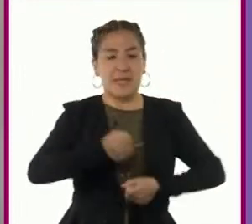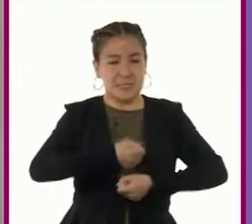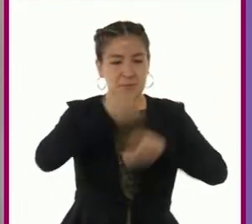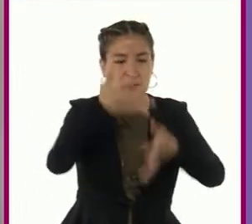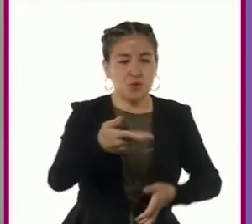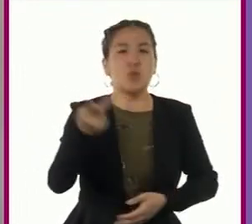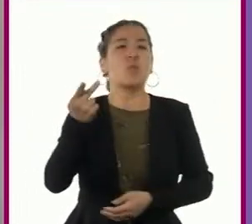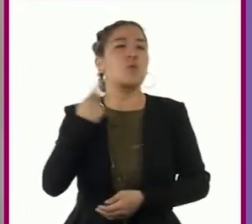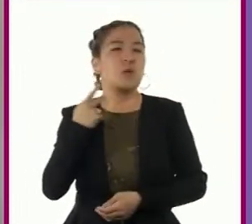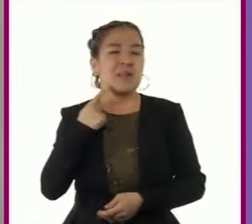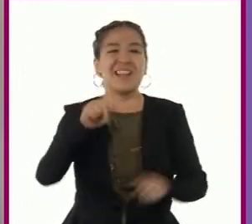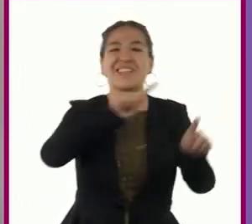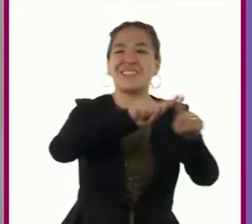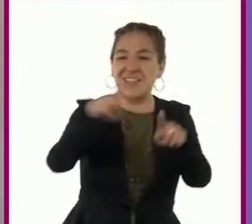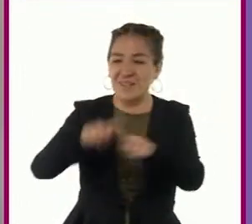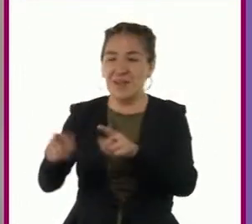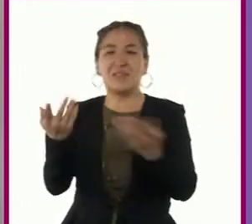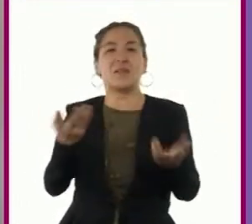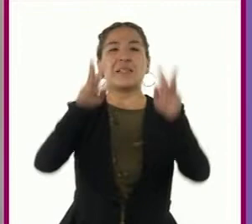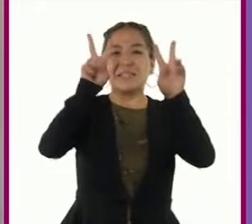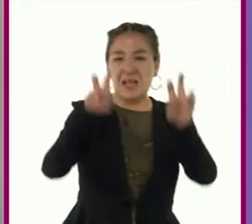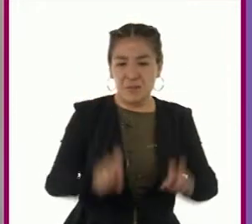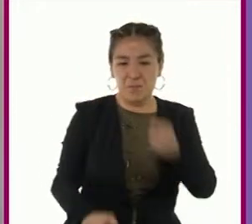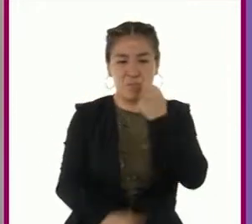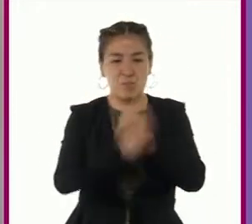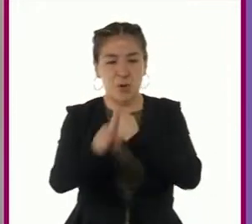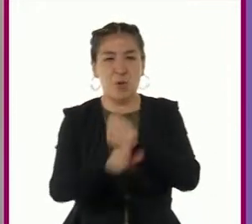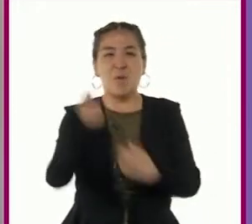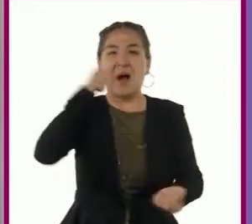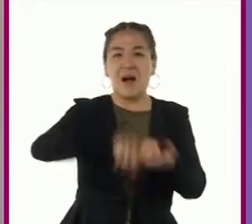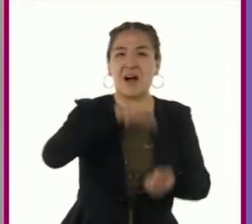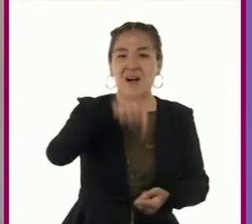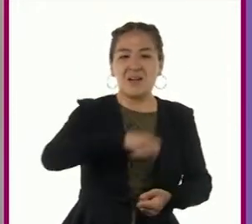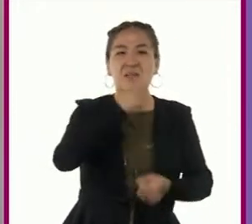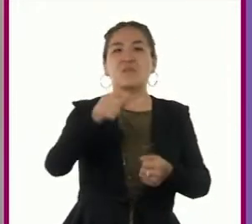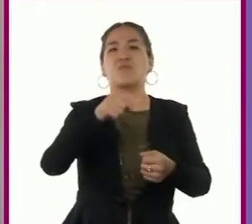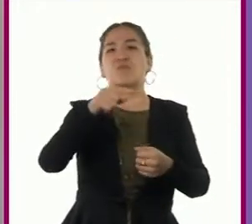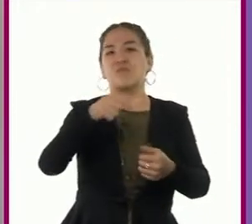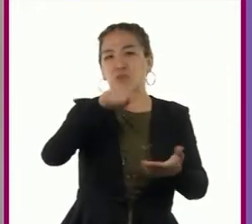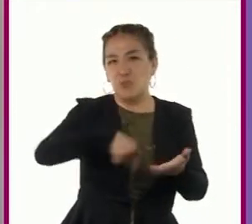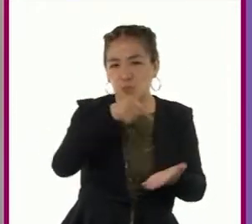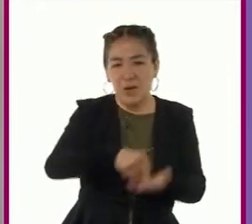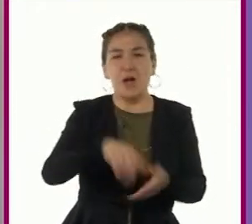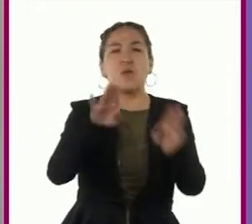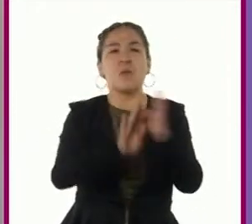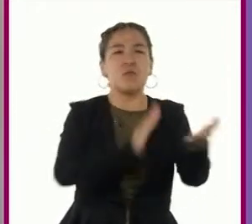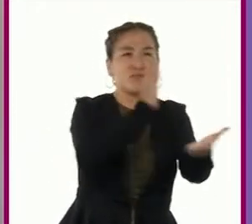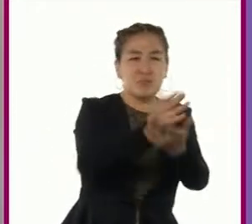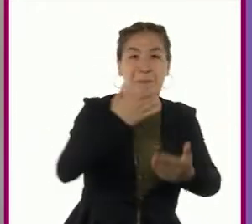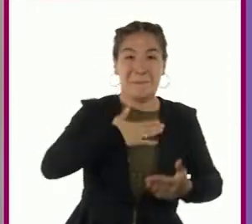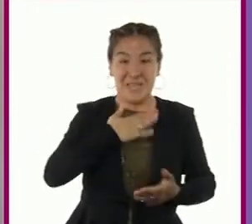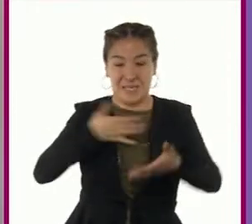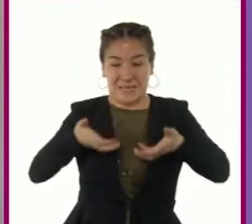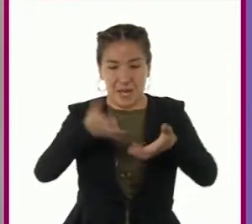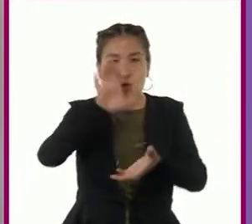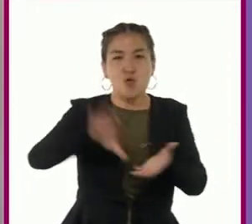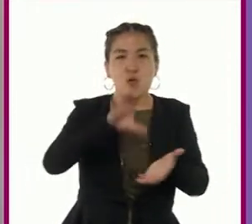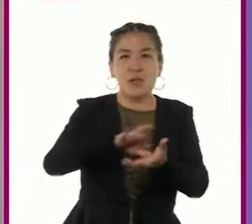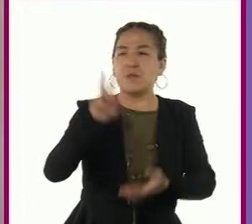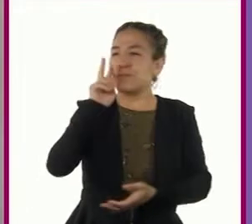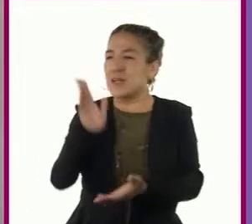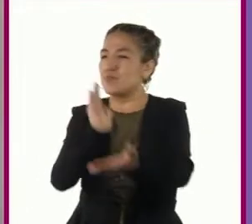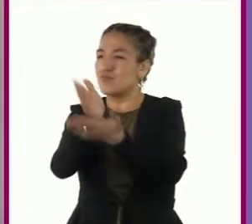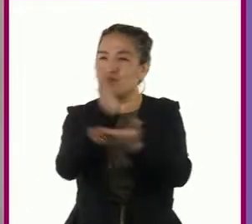diferentes problemáticas de la sociedad, conocer mi municipio, recorrer las calles de mi colonia, escuchar a mis